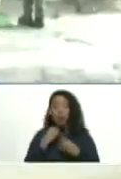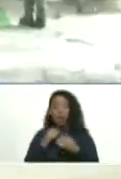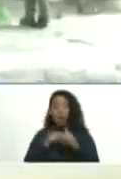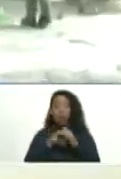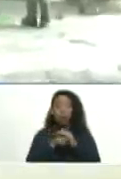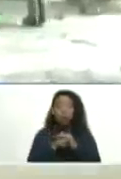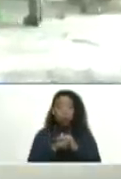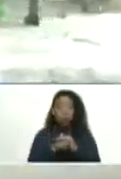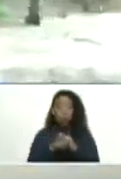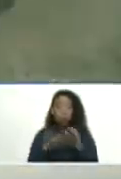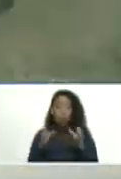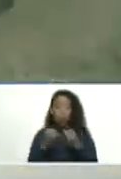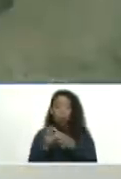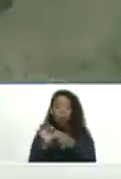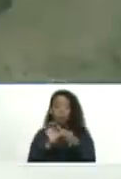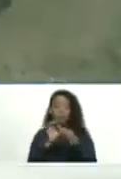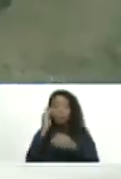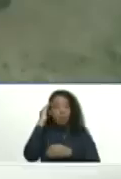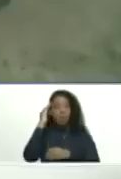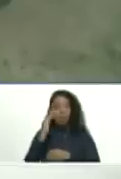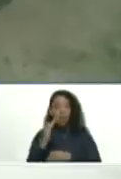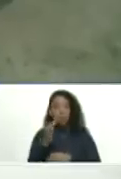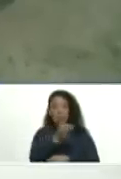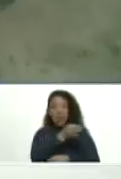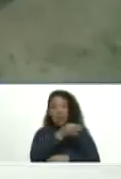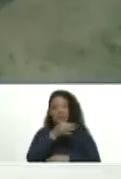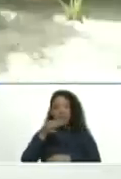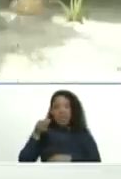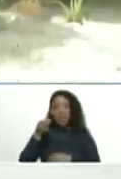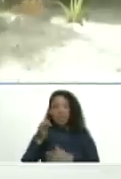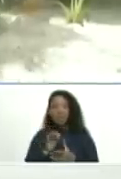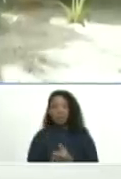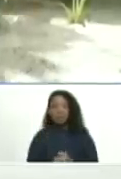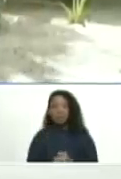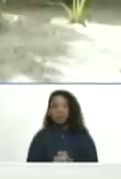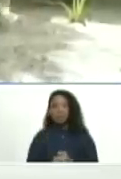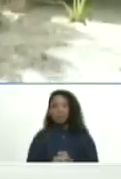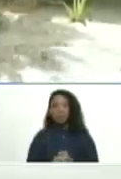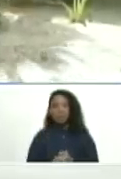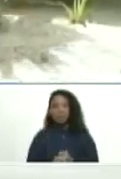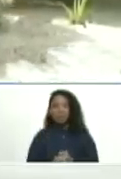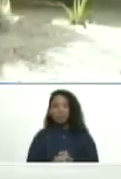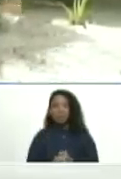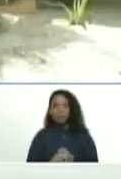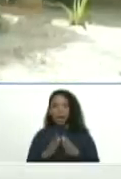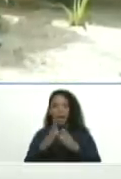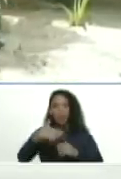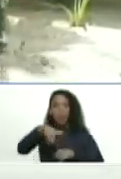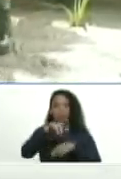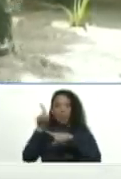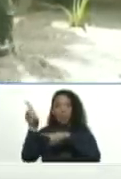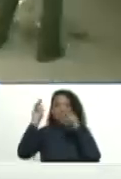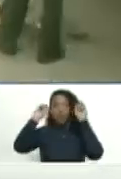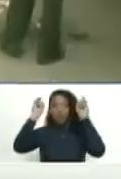en unión cívico-militar perfecta a todos estos temas, a todas estas denuncias, a todo este